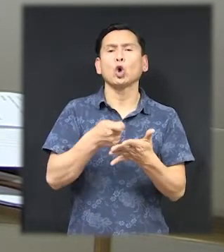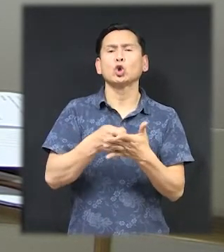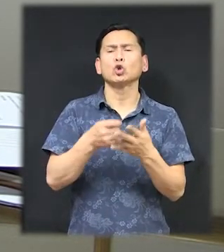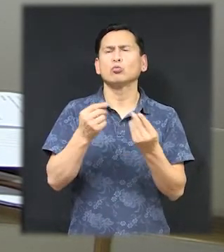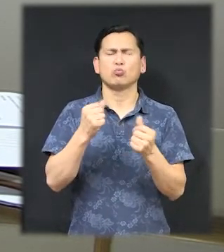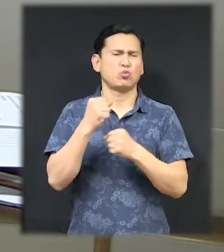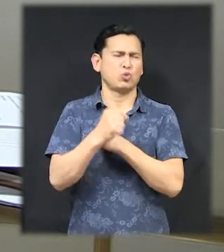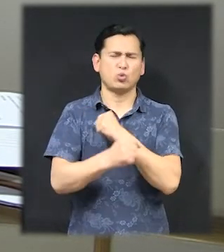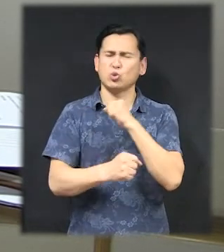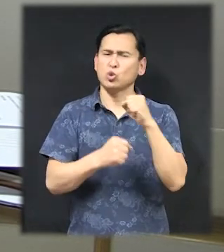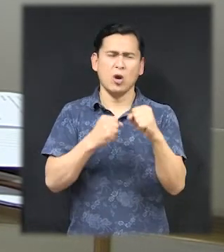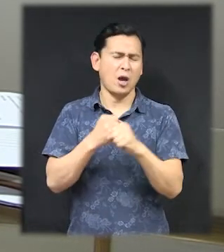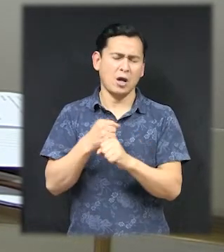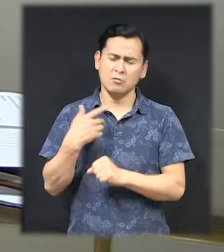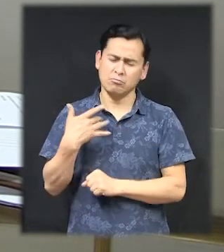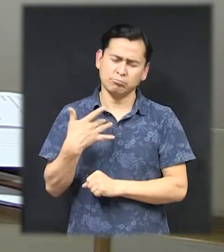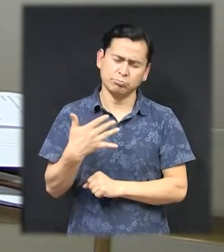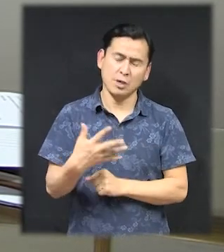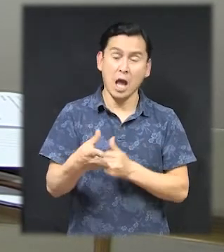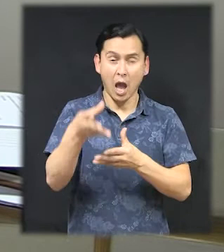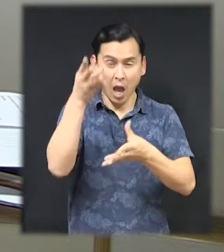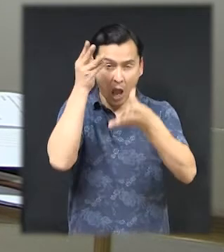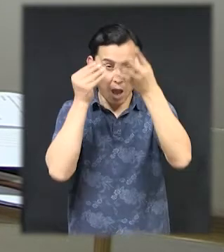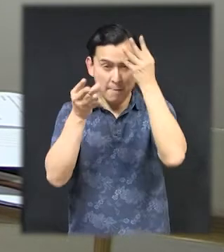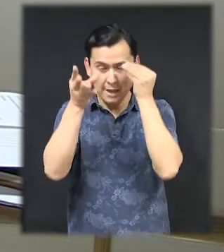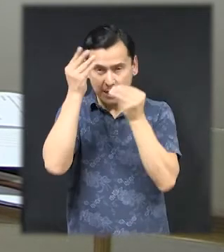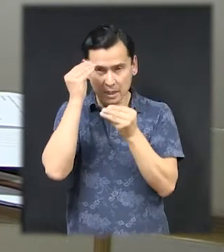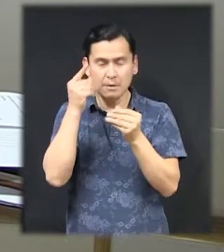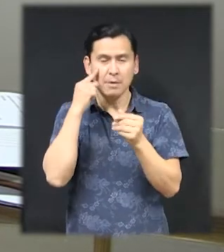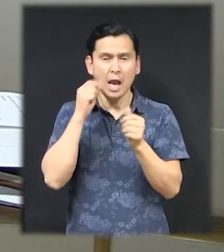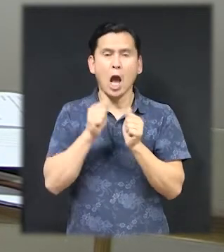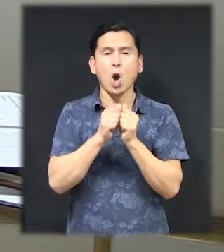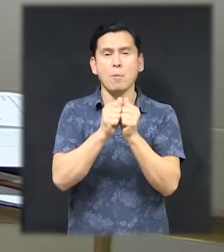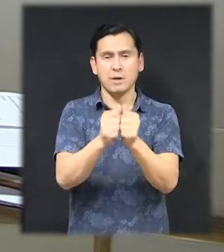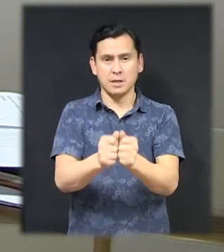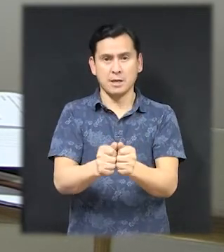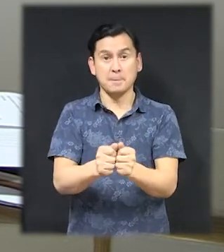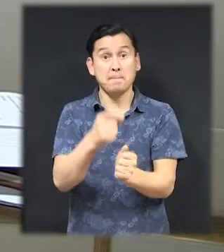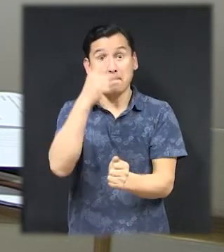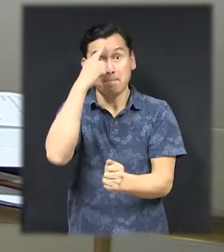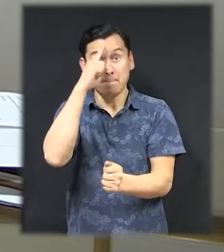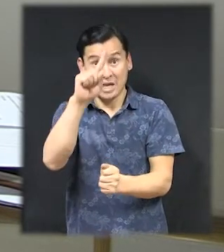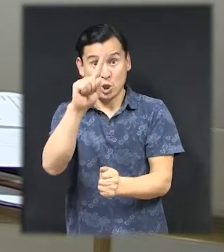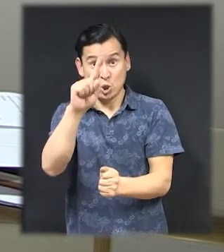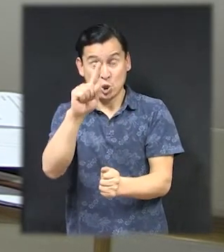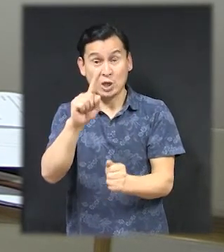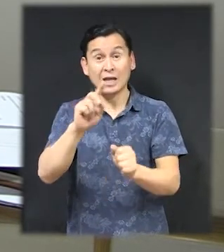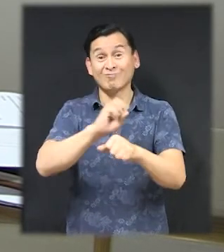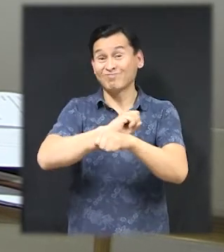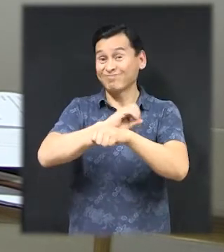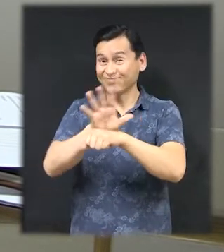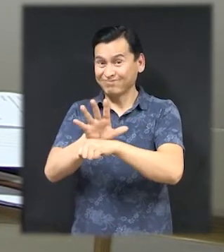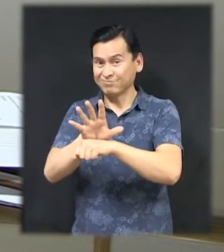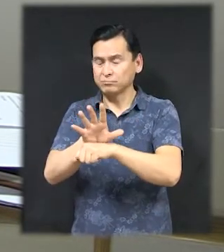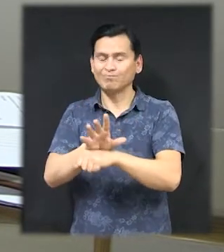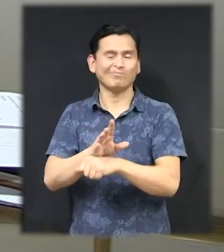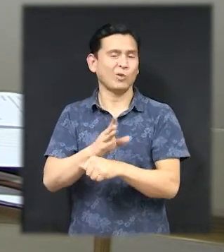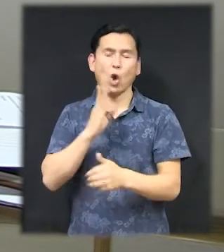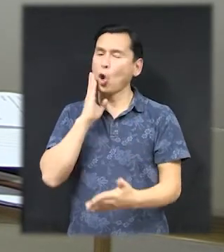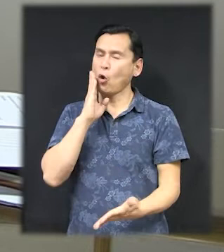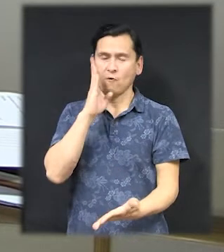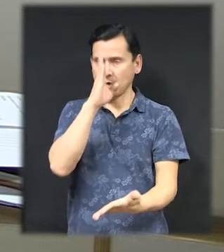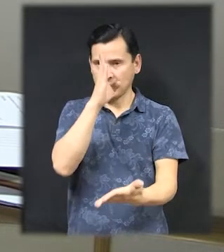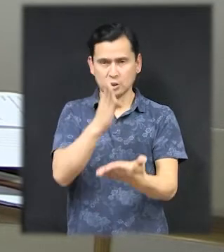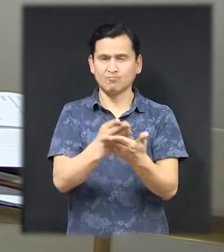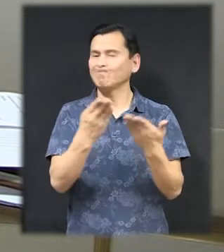nivel de contagio que hemos tenido en la región, el nivel de positividad que hemos tenido en algunos momentos y que ha